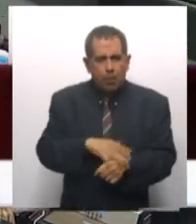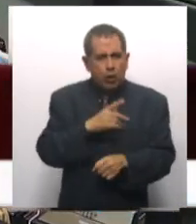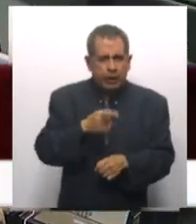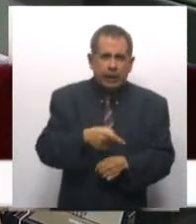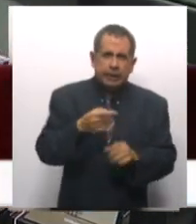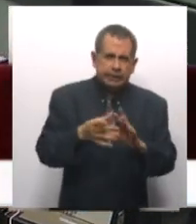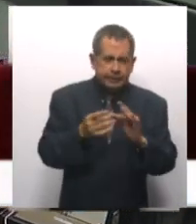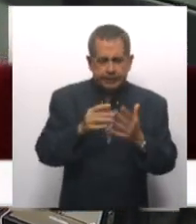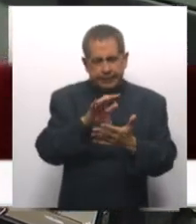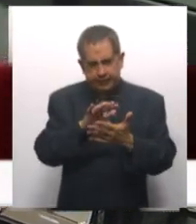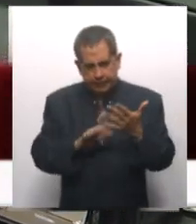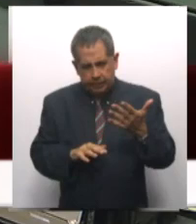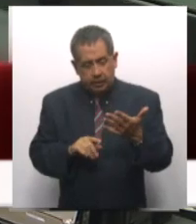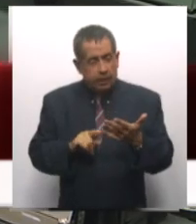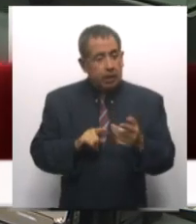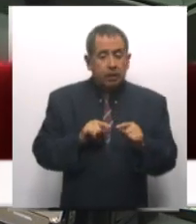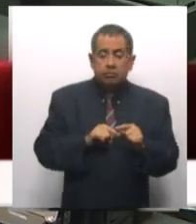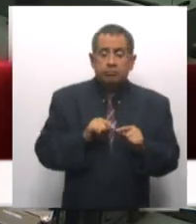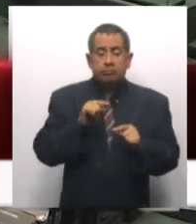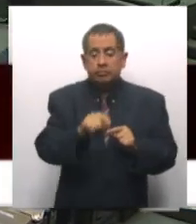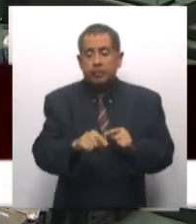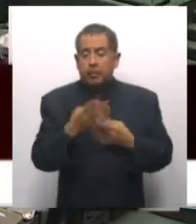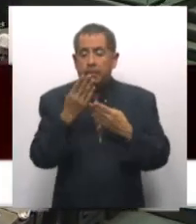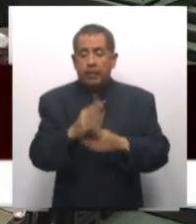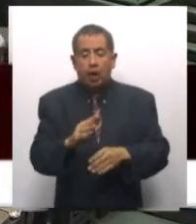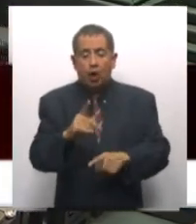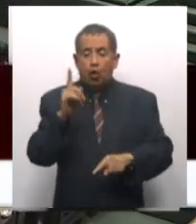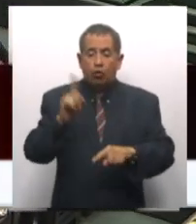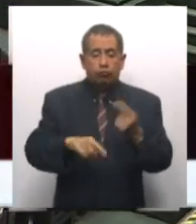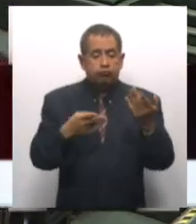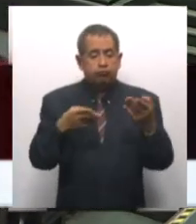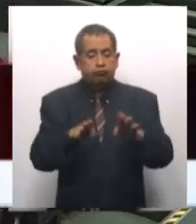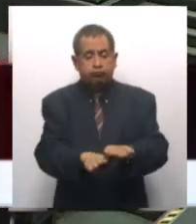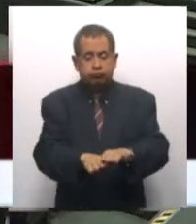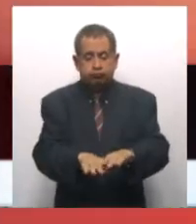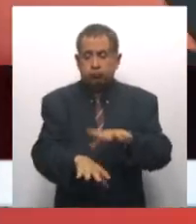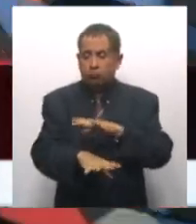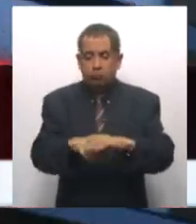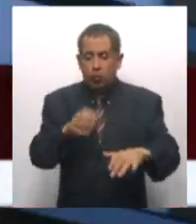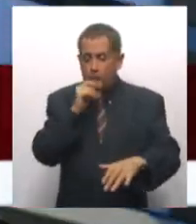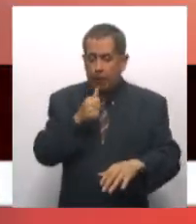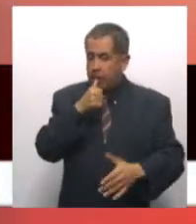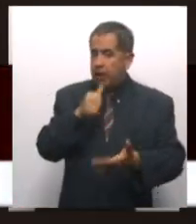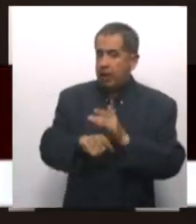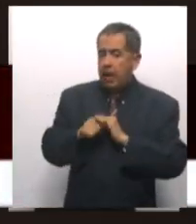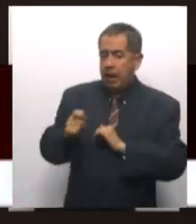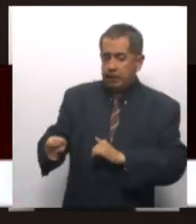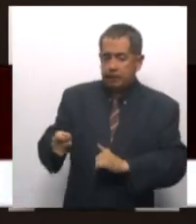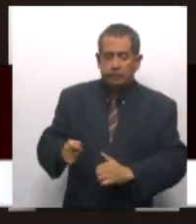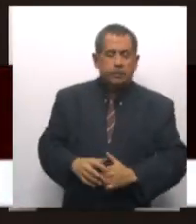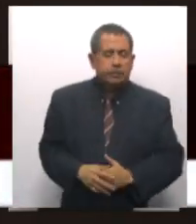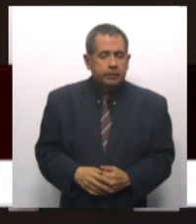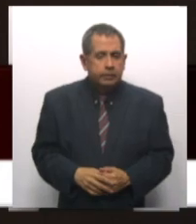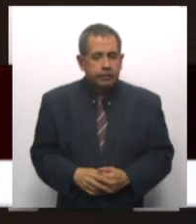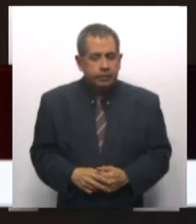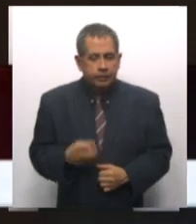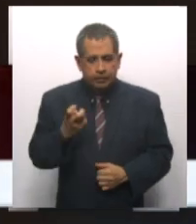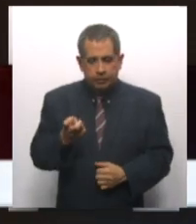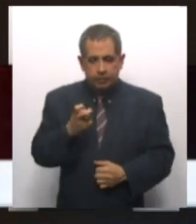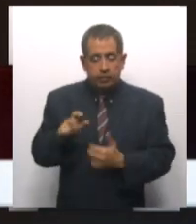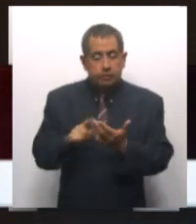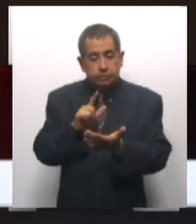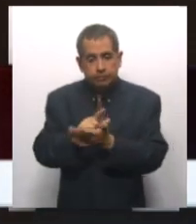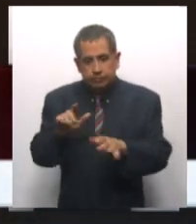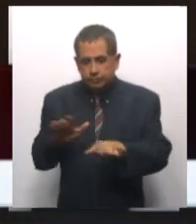inclusión en la lista de personas bloqueadas para su notificación. Esta reforma es